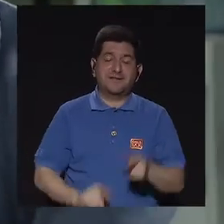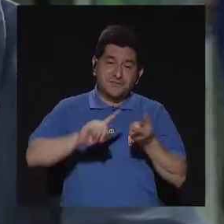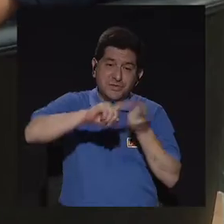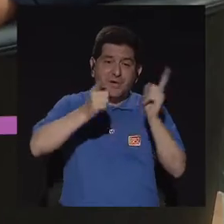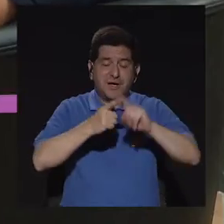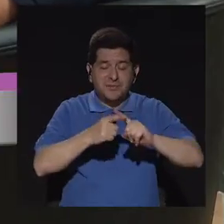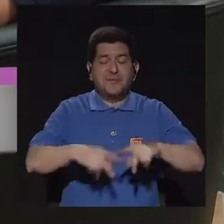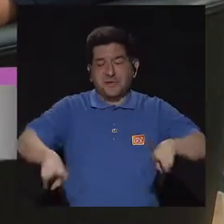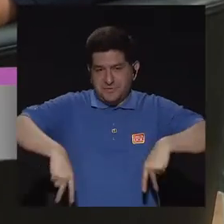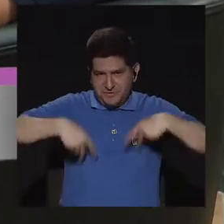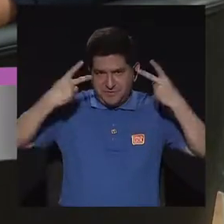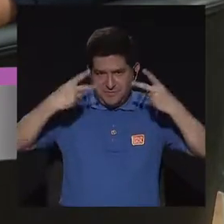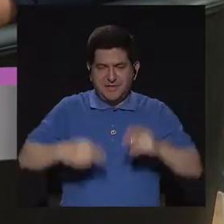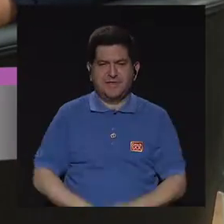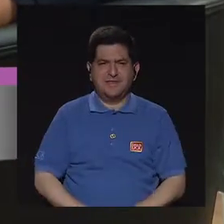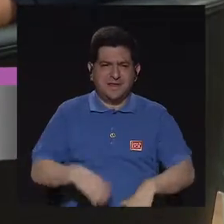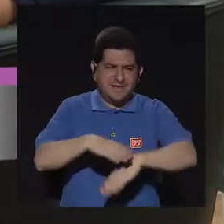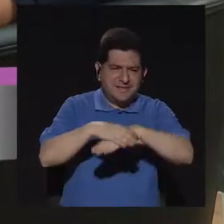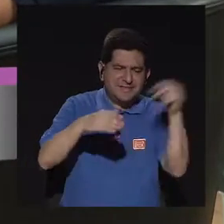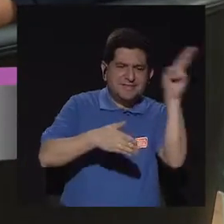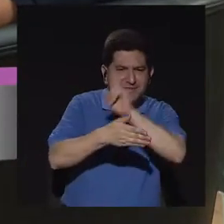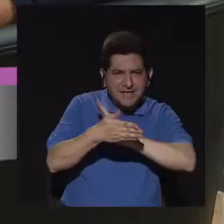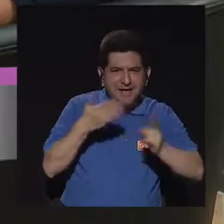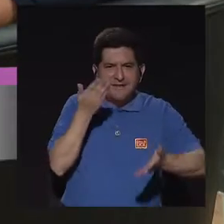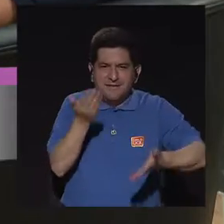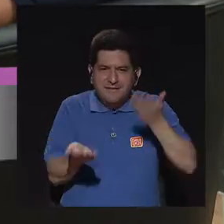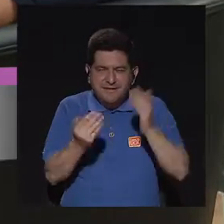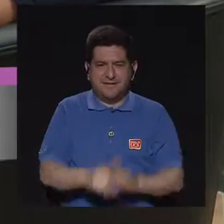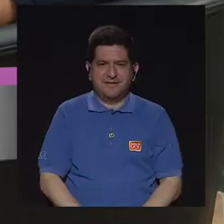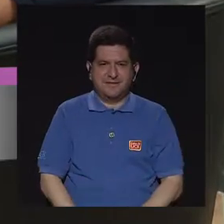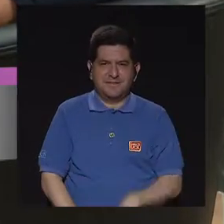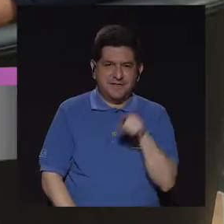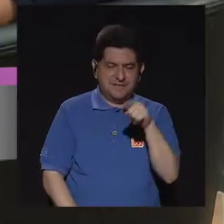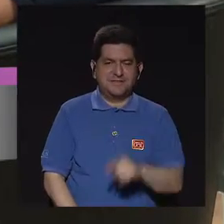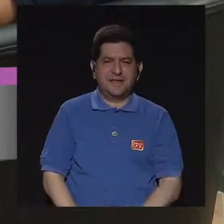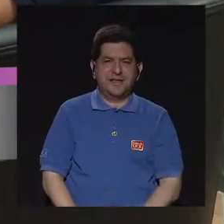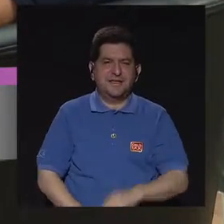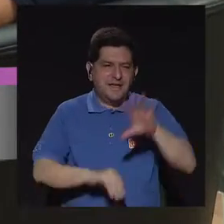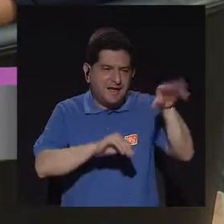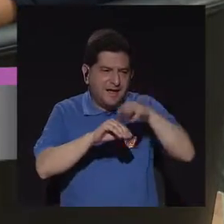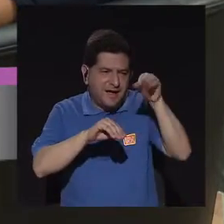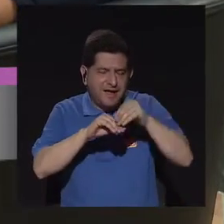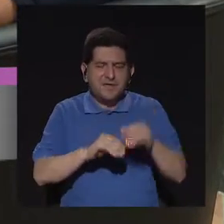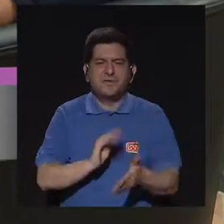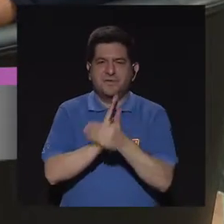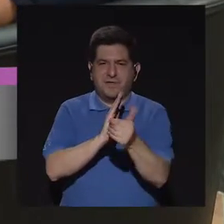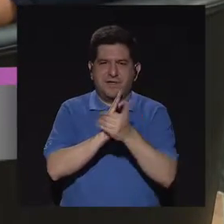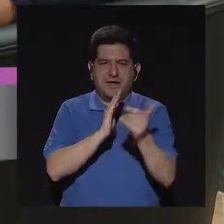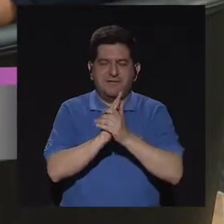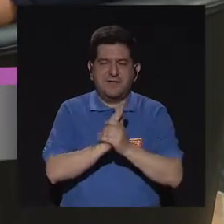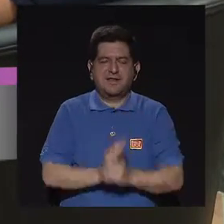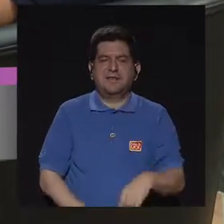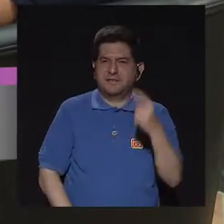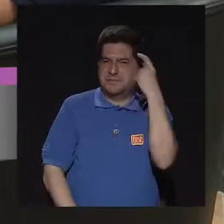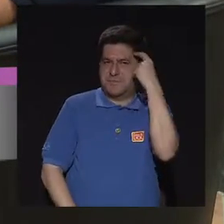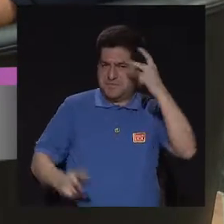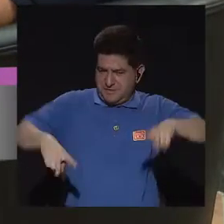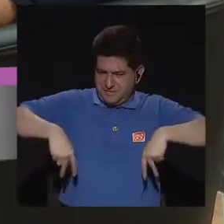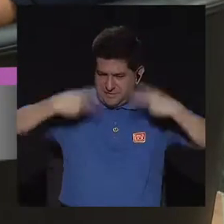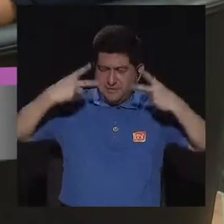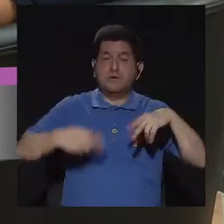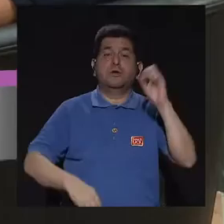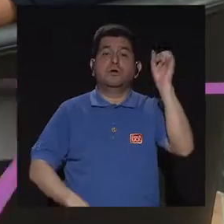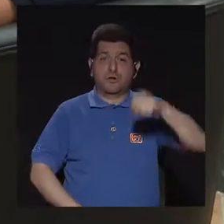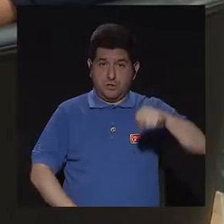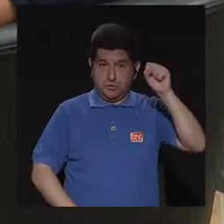la vida. Exacto. Se sale un poco más de la academia y te parece ser que te suma más habilidades para la vida. Sí, sí, también